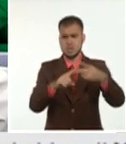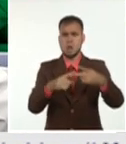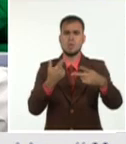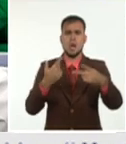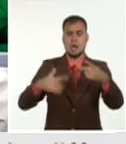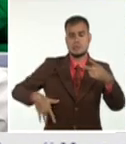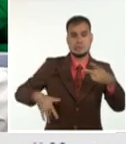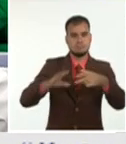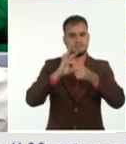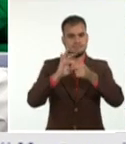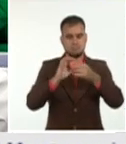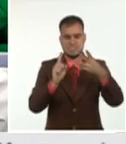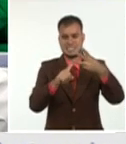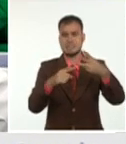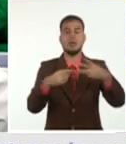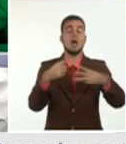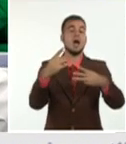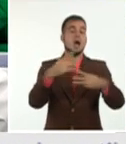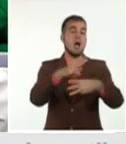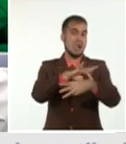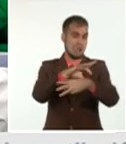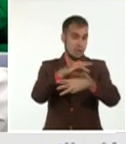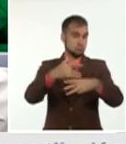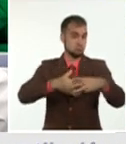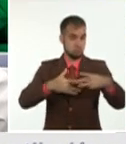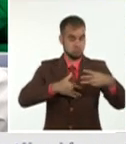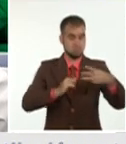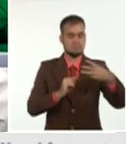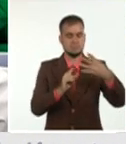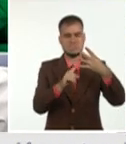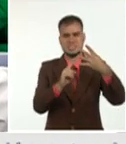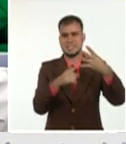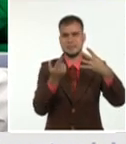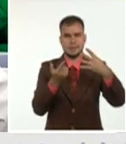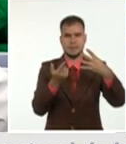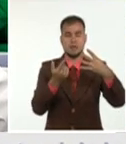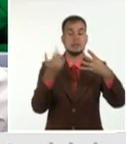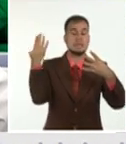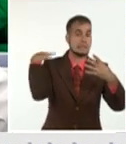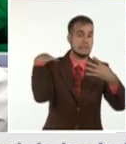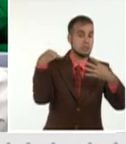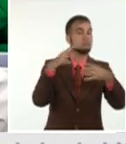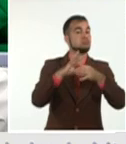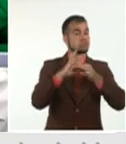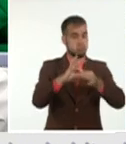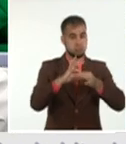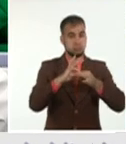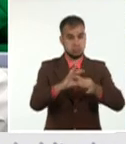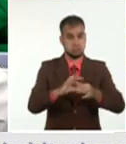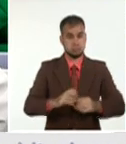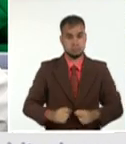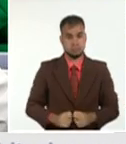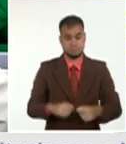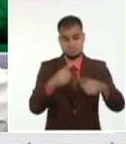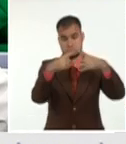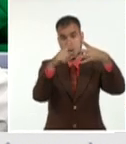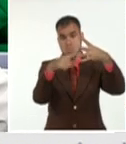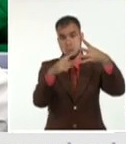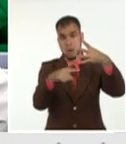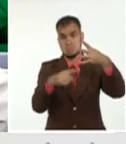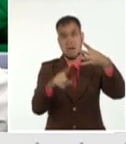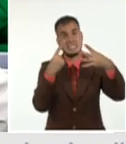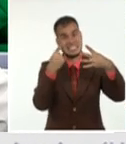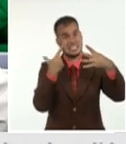cardiopatía isquémica y una enfermedad pulmonar obstructiva crónica, un grupo de comorbilidades